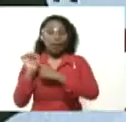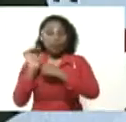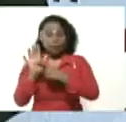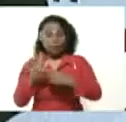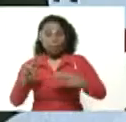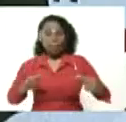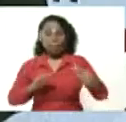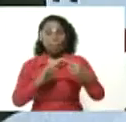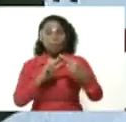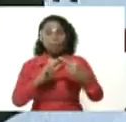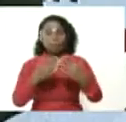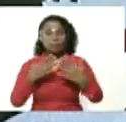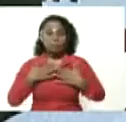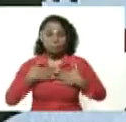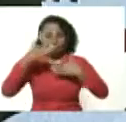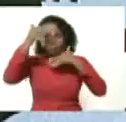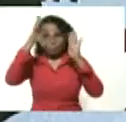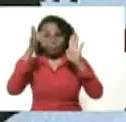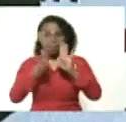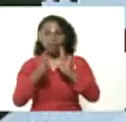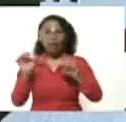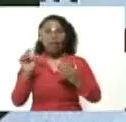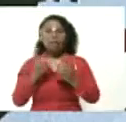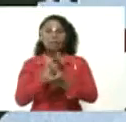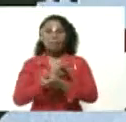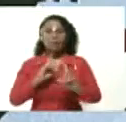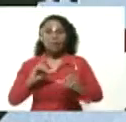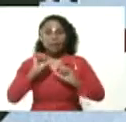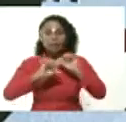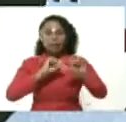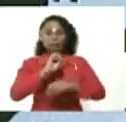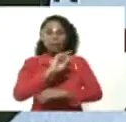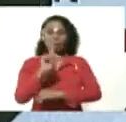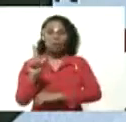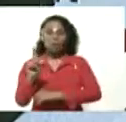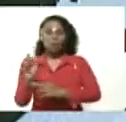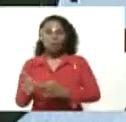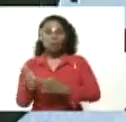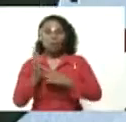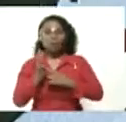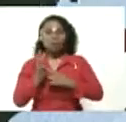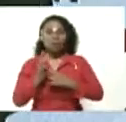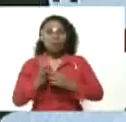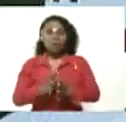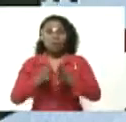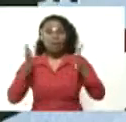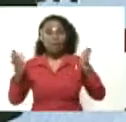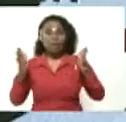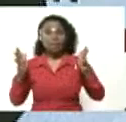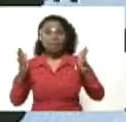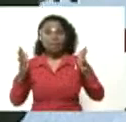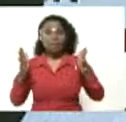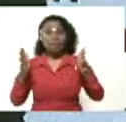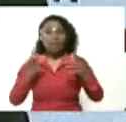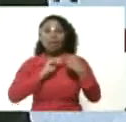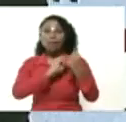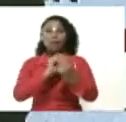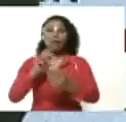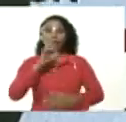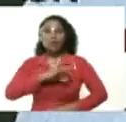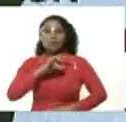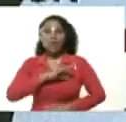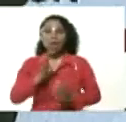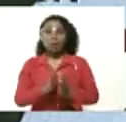perspectiva. La democracia en el siglo XXI tiene que recuperar los grandes diálogos sociales. Después de un